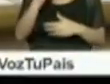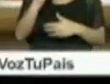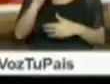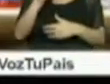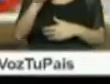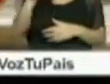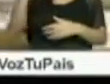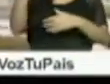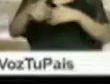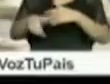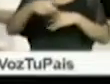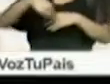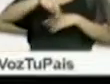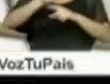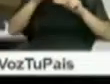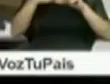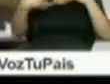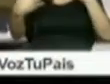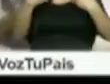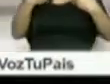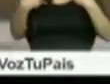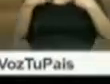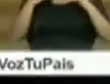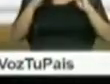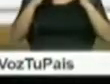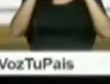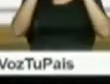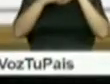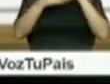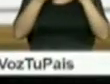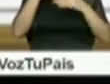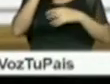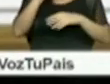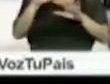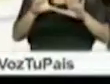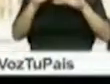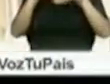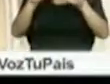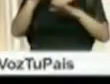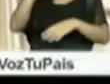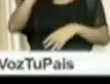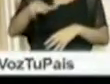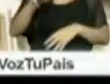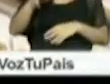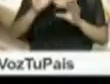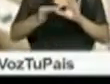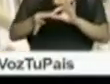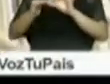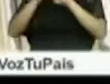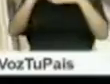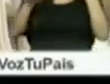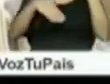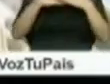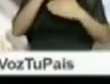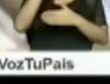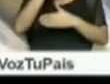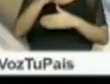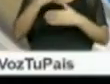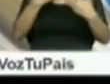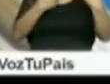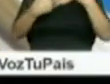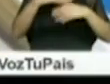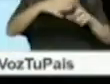las sedes del primer Festival de Artes Vivas 2016. Tras 2 meses de intervención en este emblemático espacio artístico,